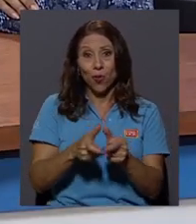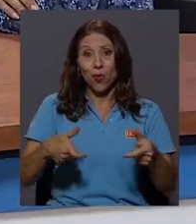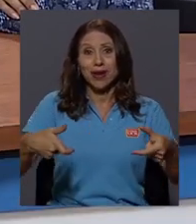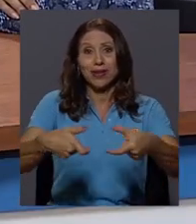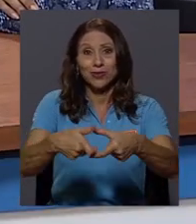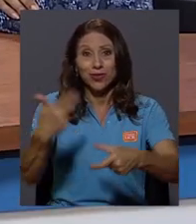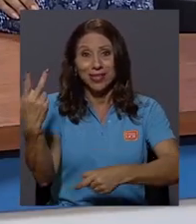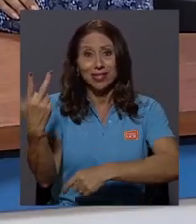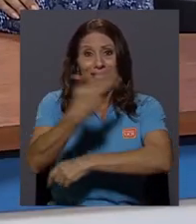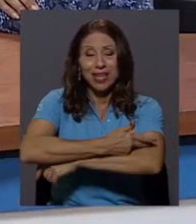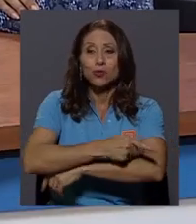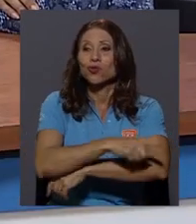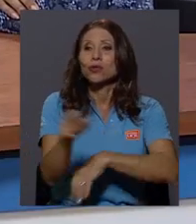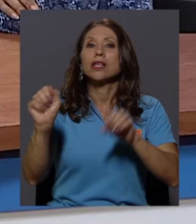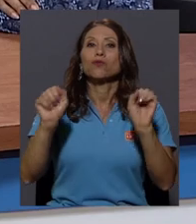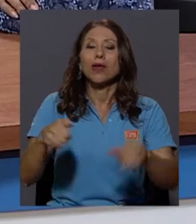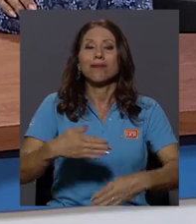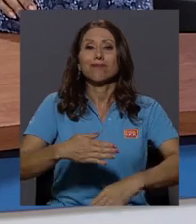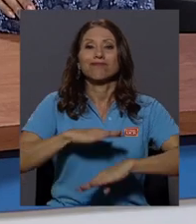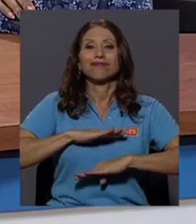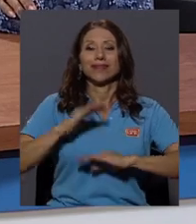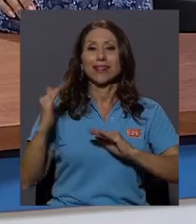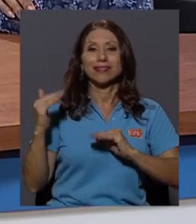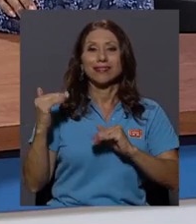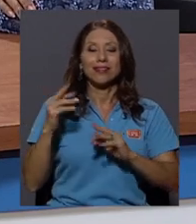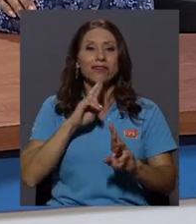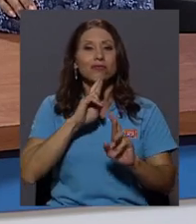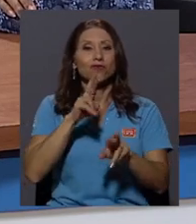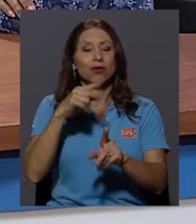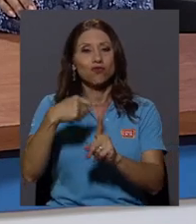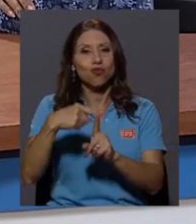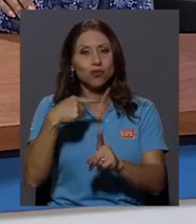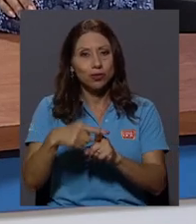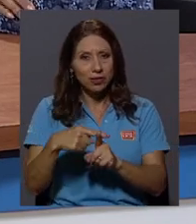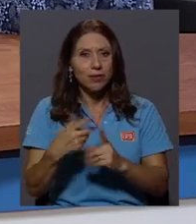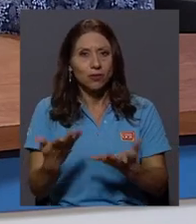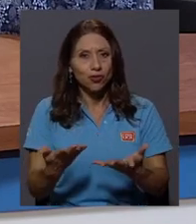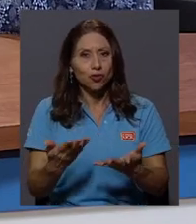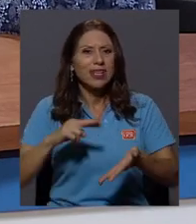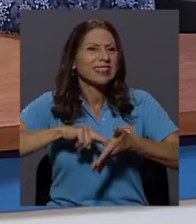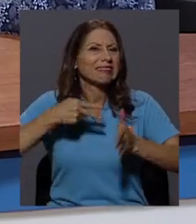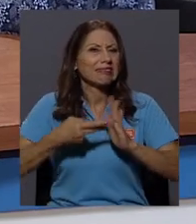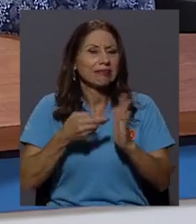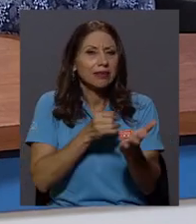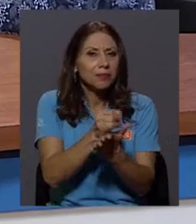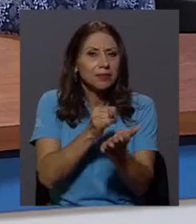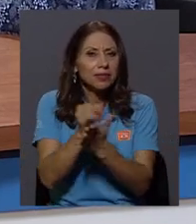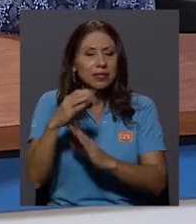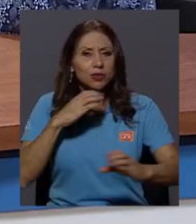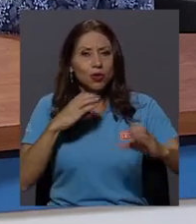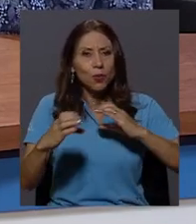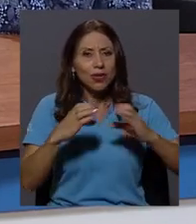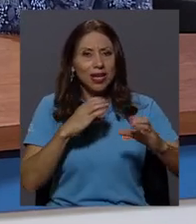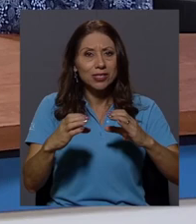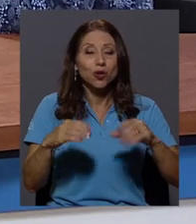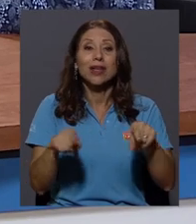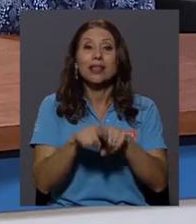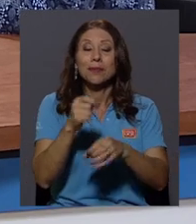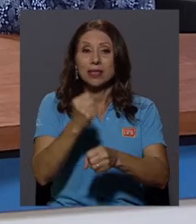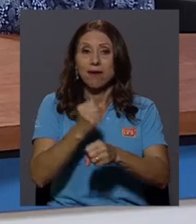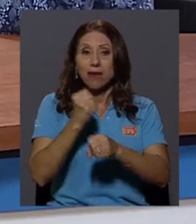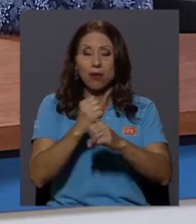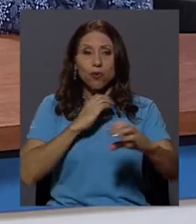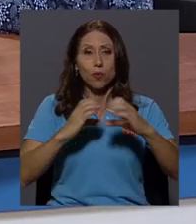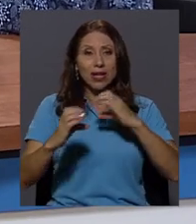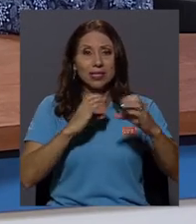llenar estas expectativas y así tener resultados bastante positivos en términos de lo que es la investigación en comunicación y el quehacer en